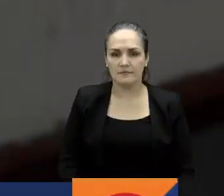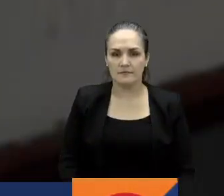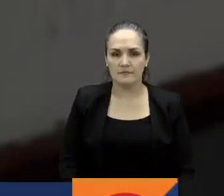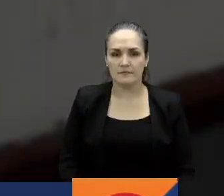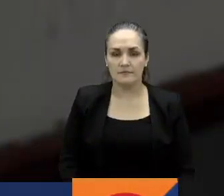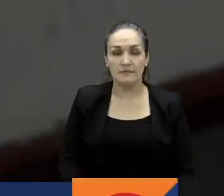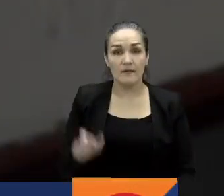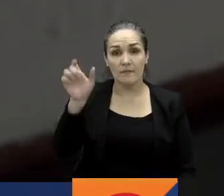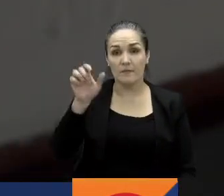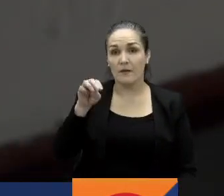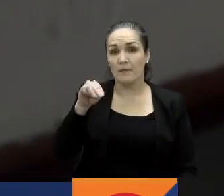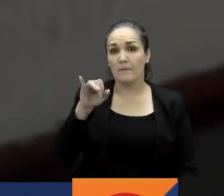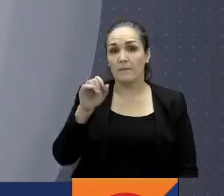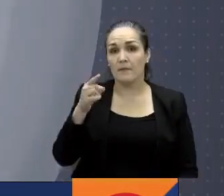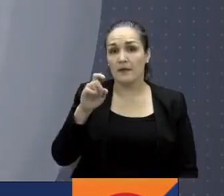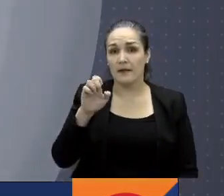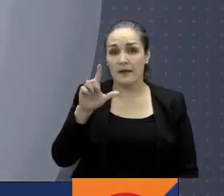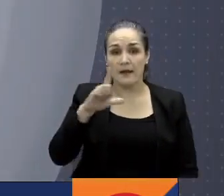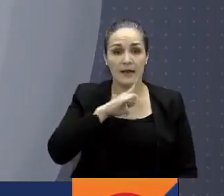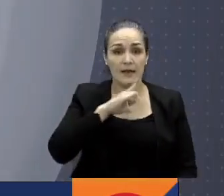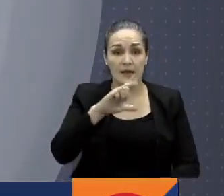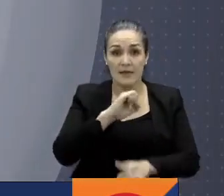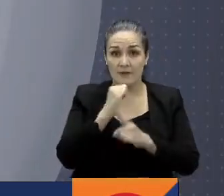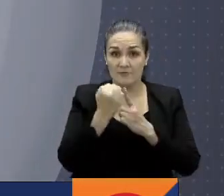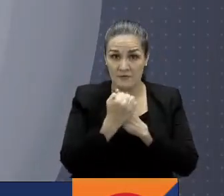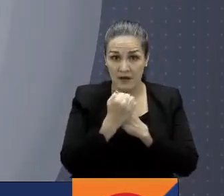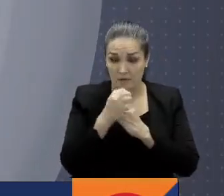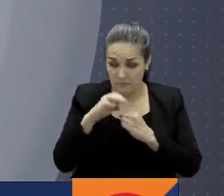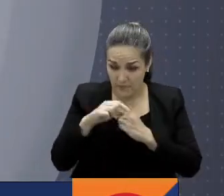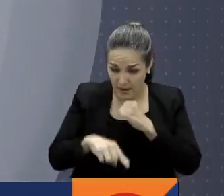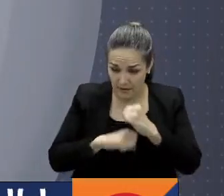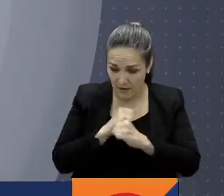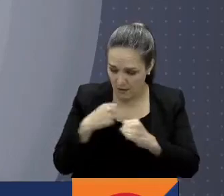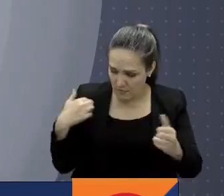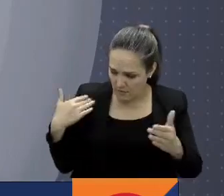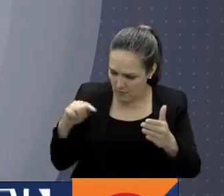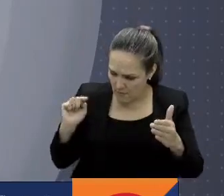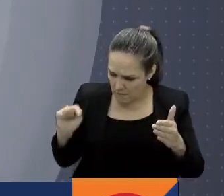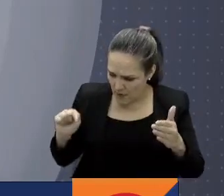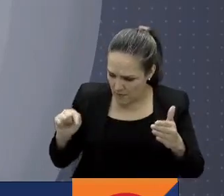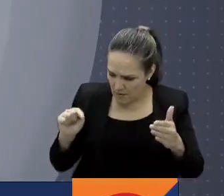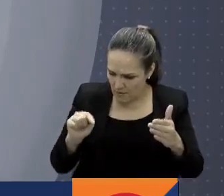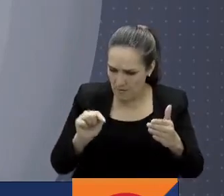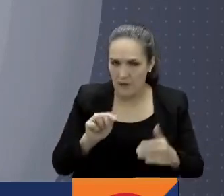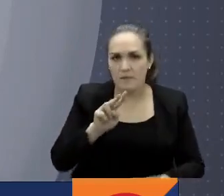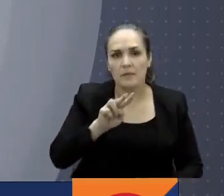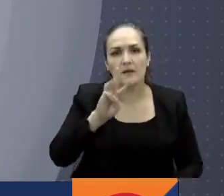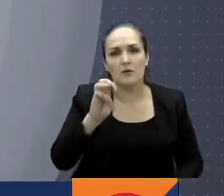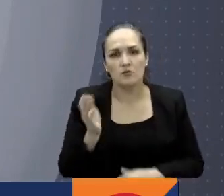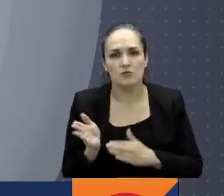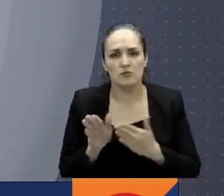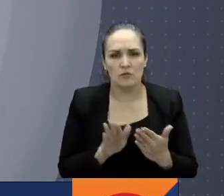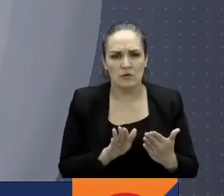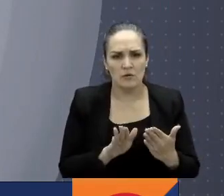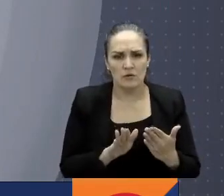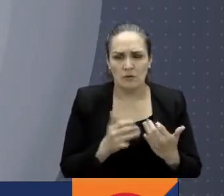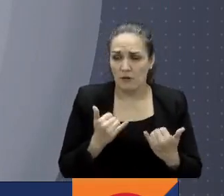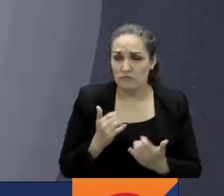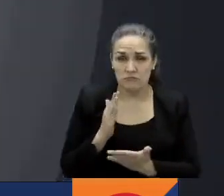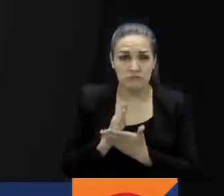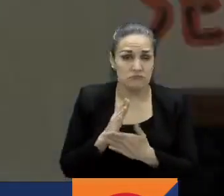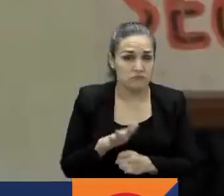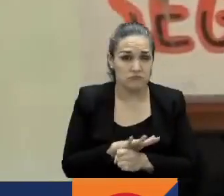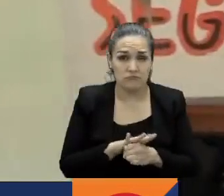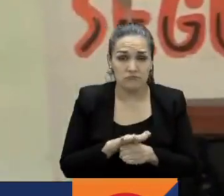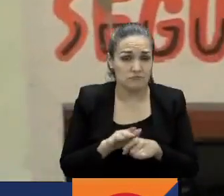Miguel Ángel se convirtió en el líder social número 28 asesinado este año en Colombia, según Indepaz, y lo que pasó con su muerte es lo que pasa siempre en